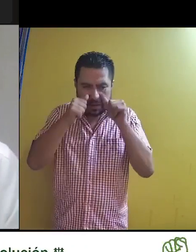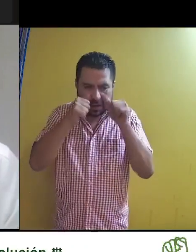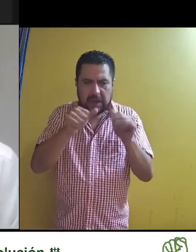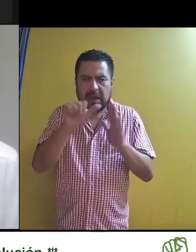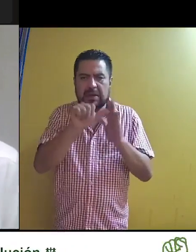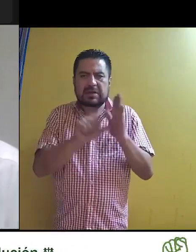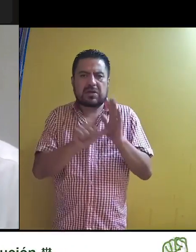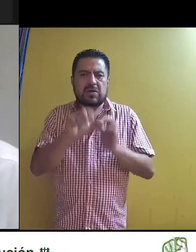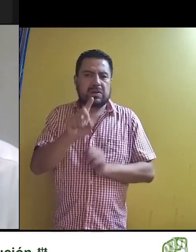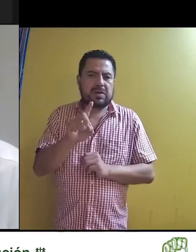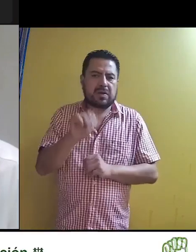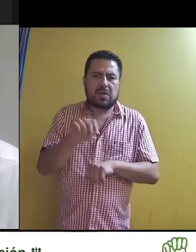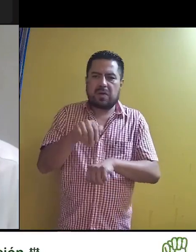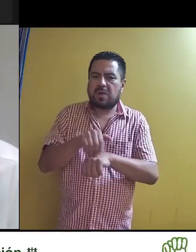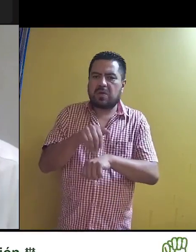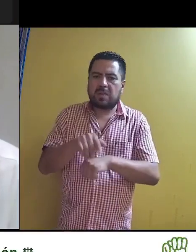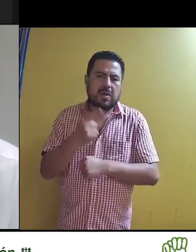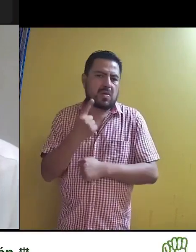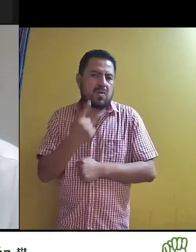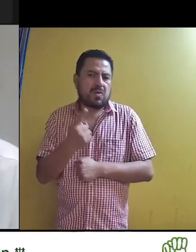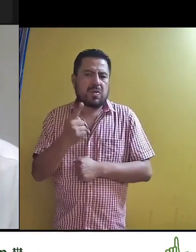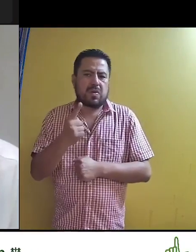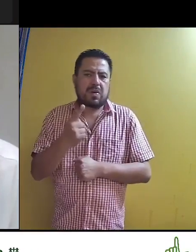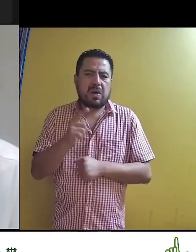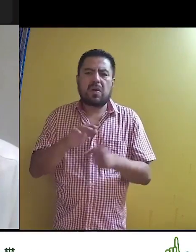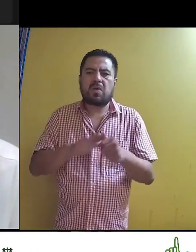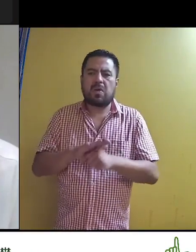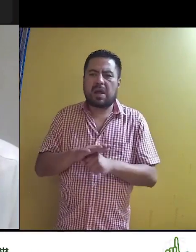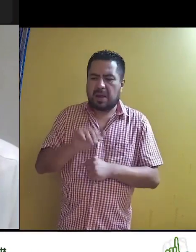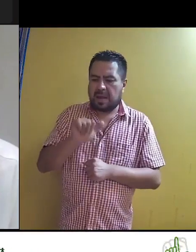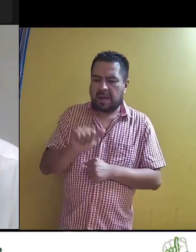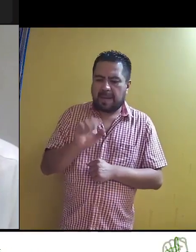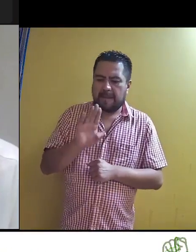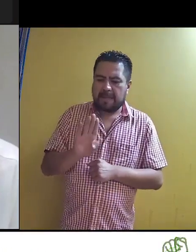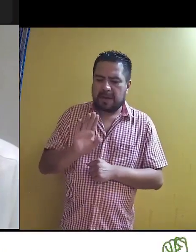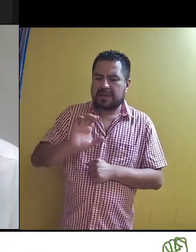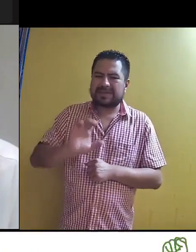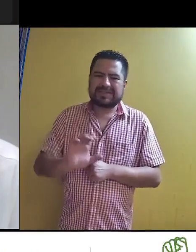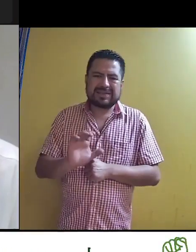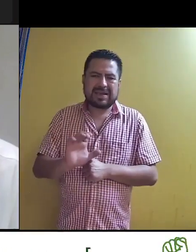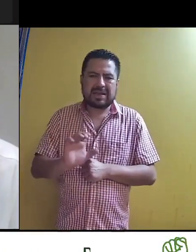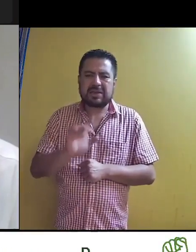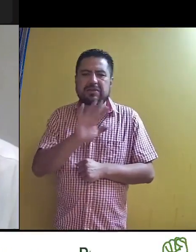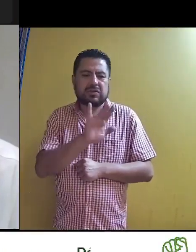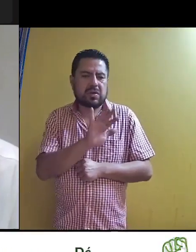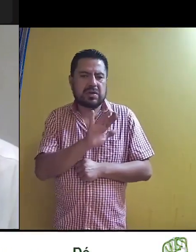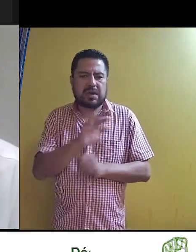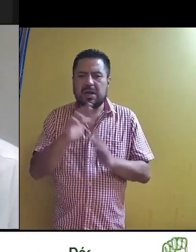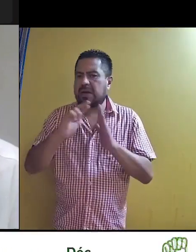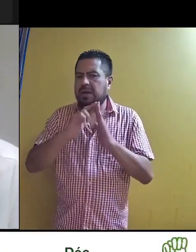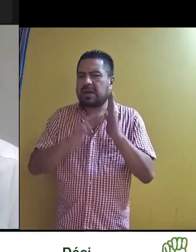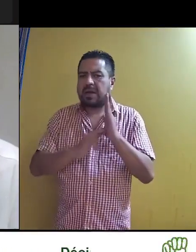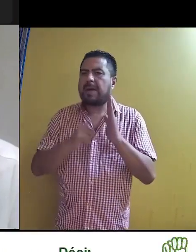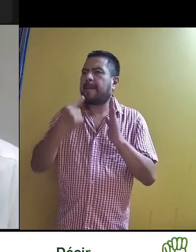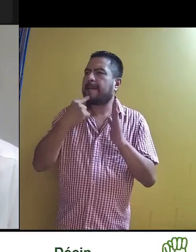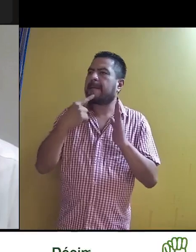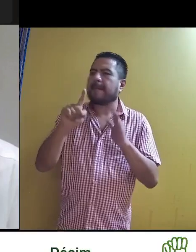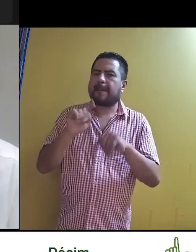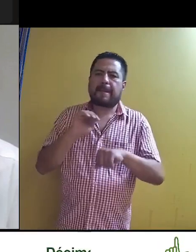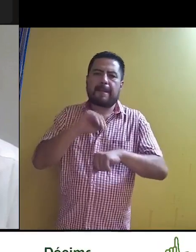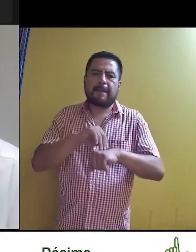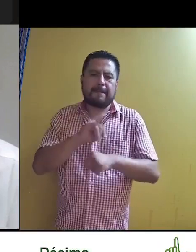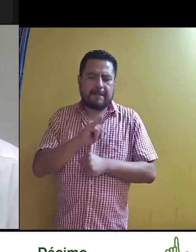artículos 39, numeral 1, incisos A, B y C y 50 del Reglamento de Quejas y Denuncias